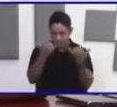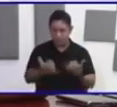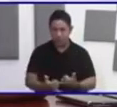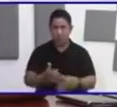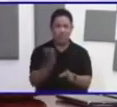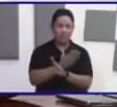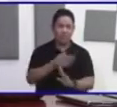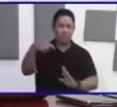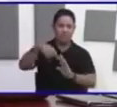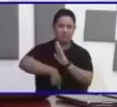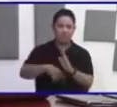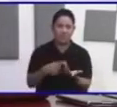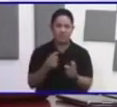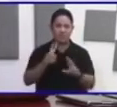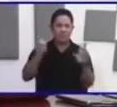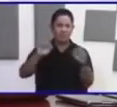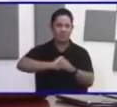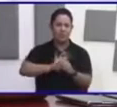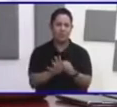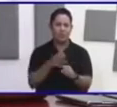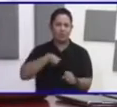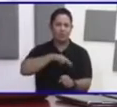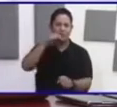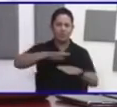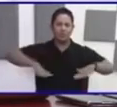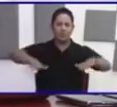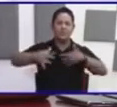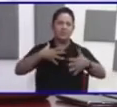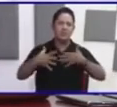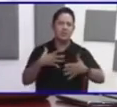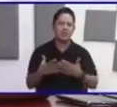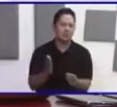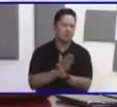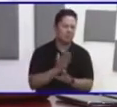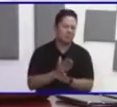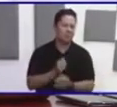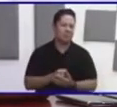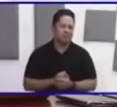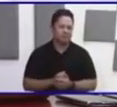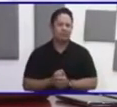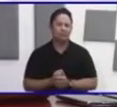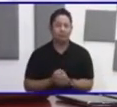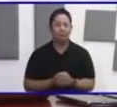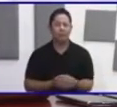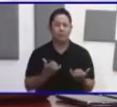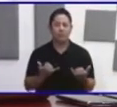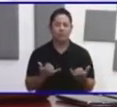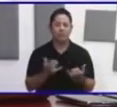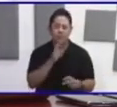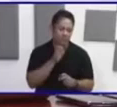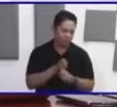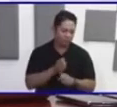económica que tiene desde luego sumida al territorio del archipiélago en toda un momento